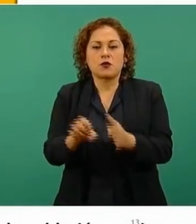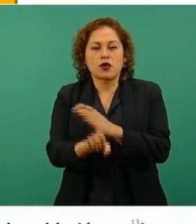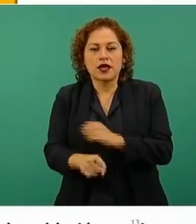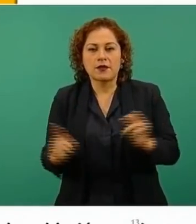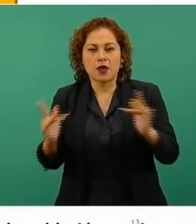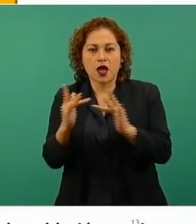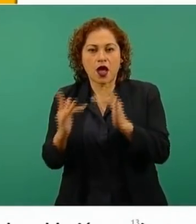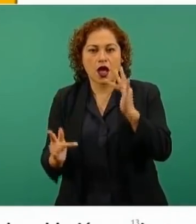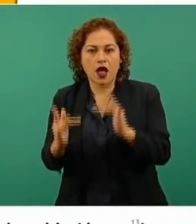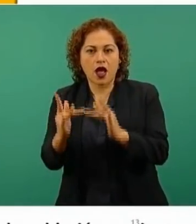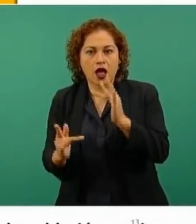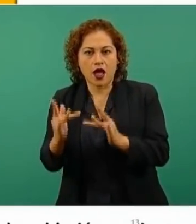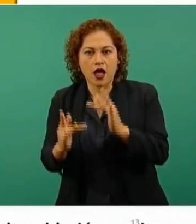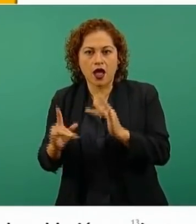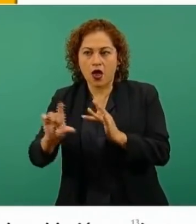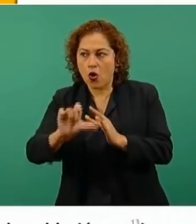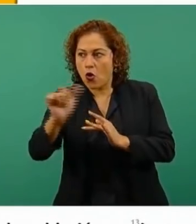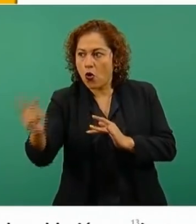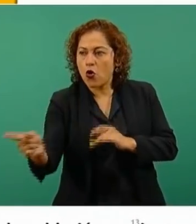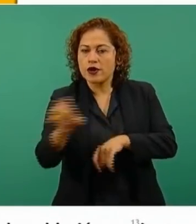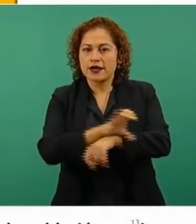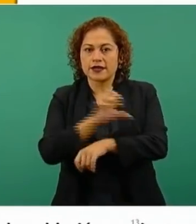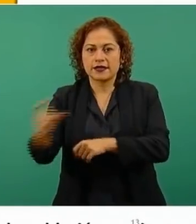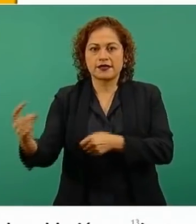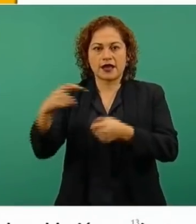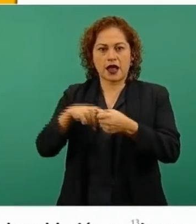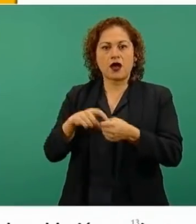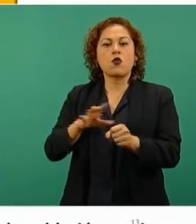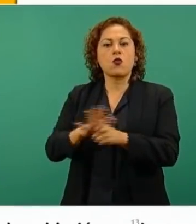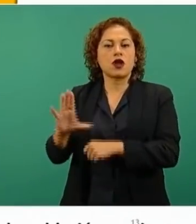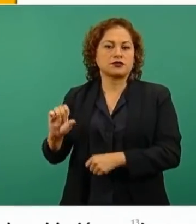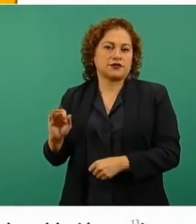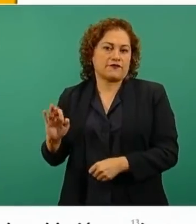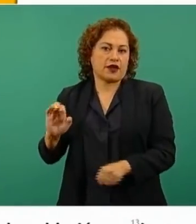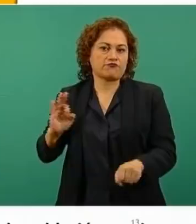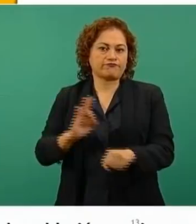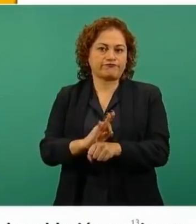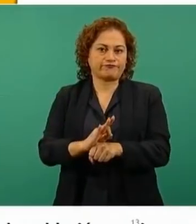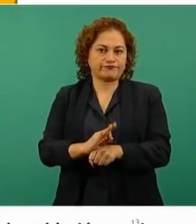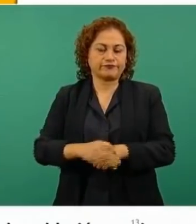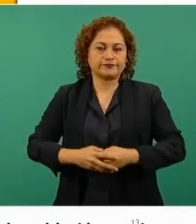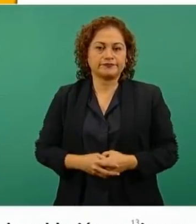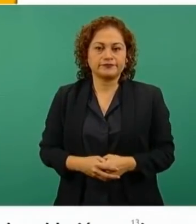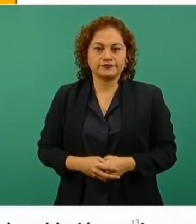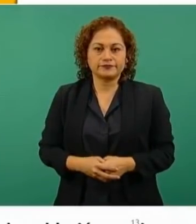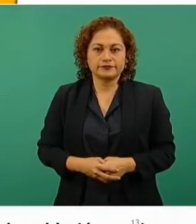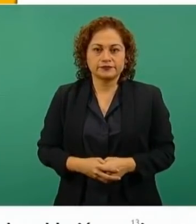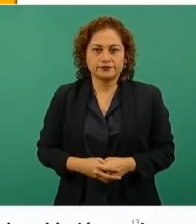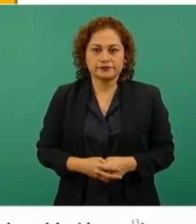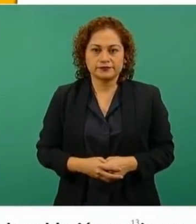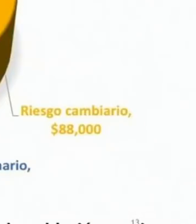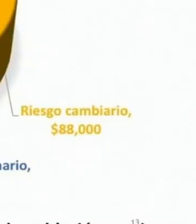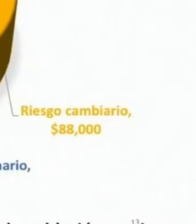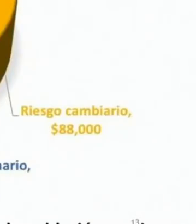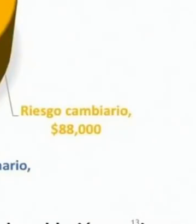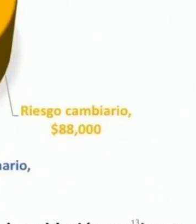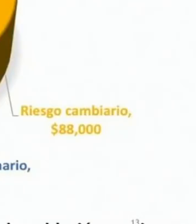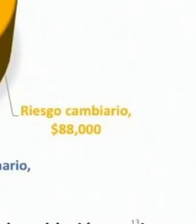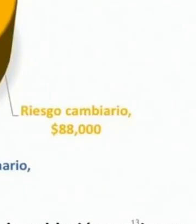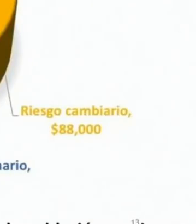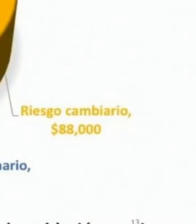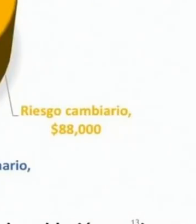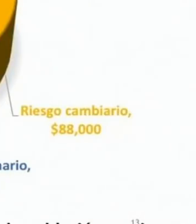de repente se va, pues tiene que entrar otra energía que es la de la CFE. Porque en los contratos de producción independiente